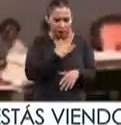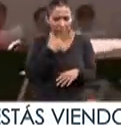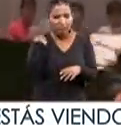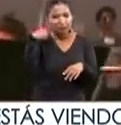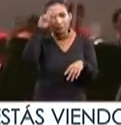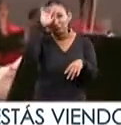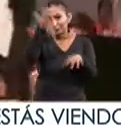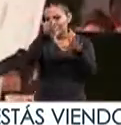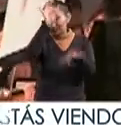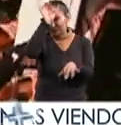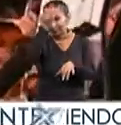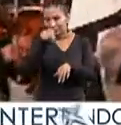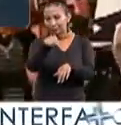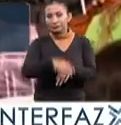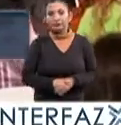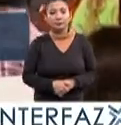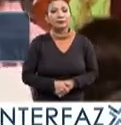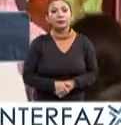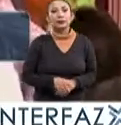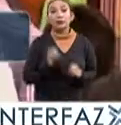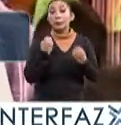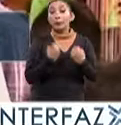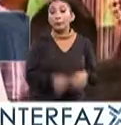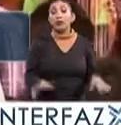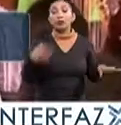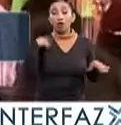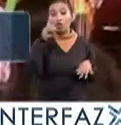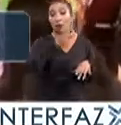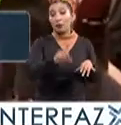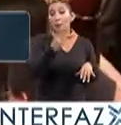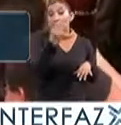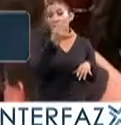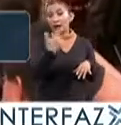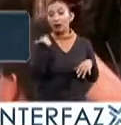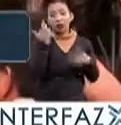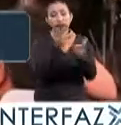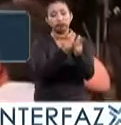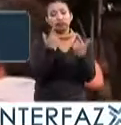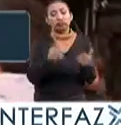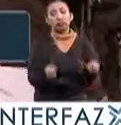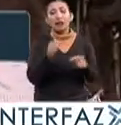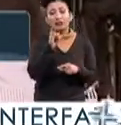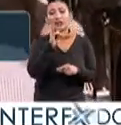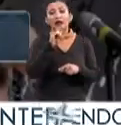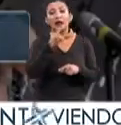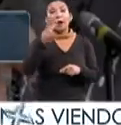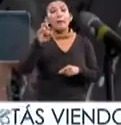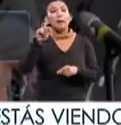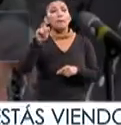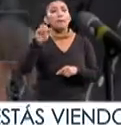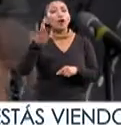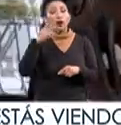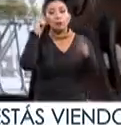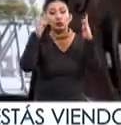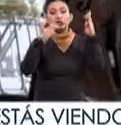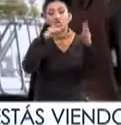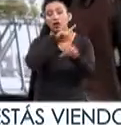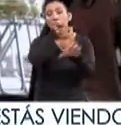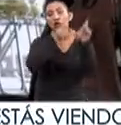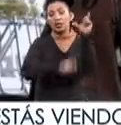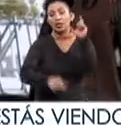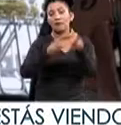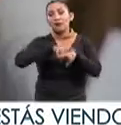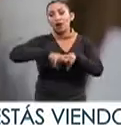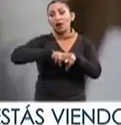una recomendación para ti. No te pierdas el domingo 25 el concierto Sinfonía Vapor, en el Museo Nacional de